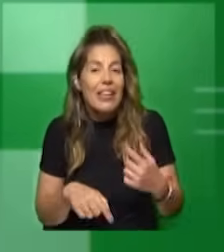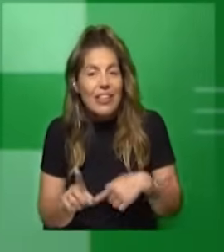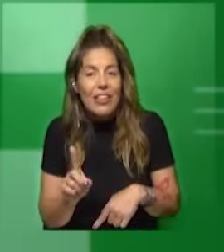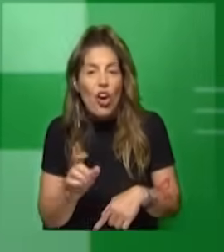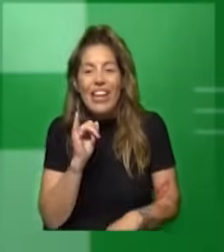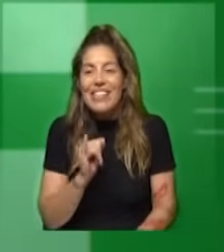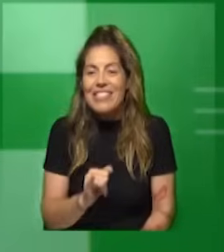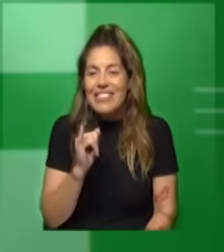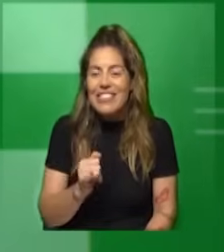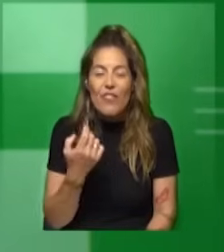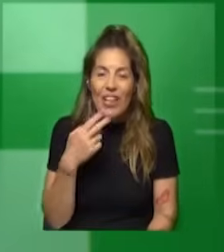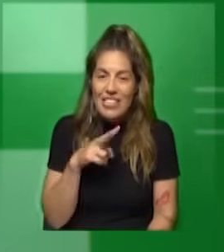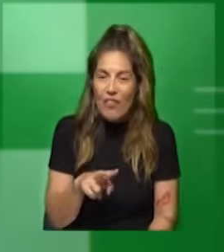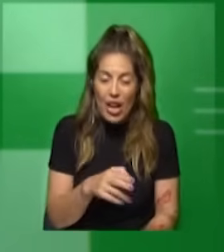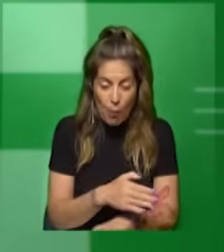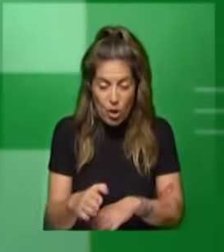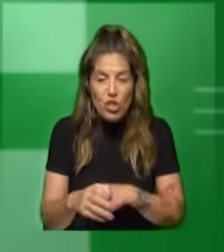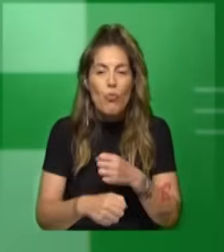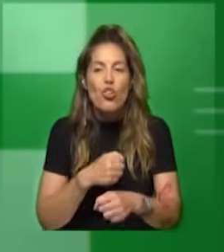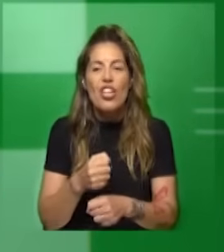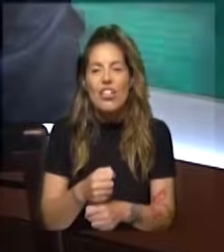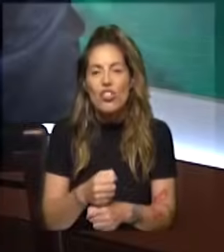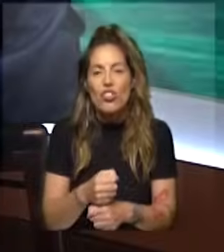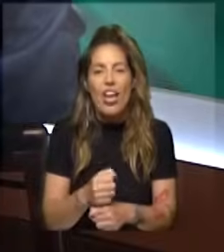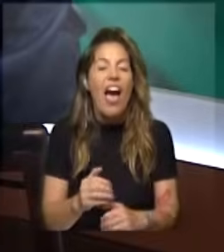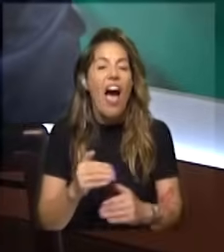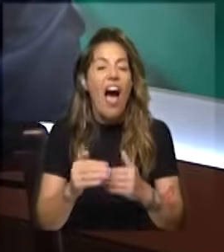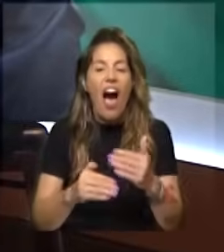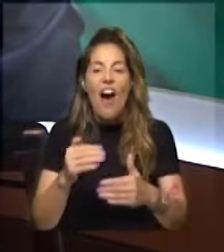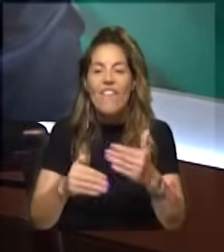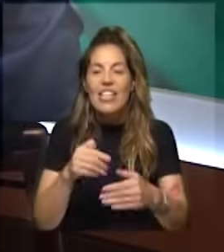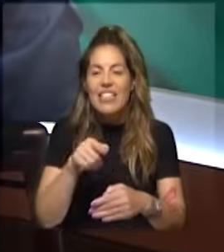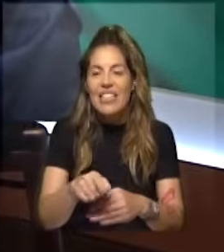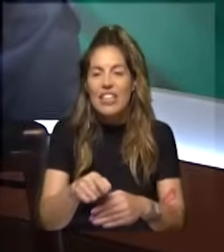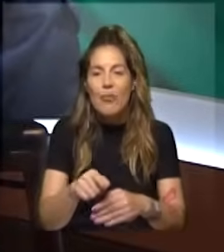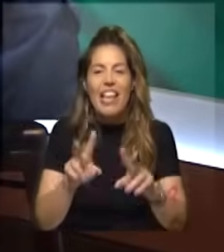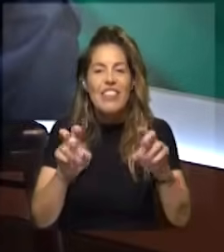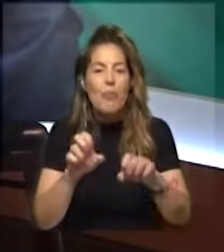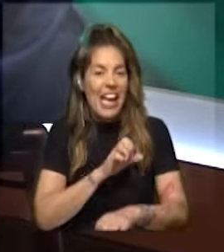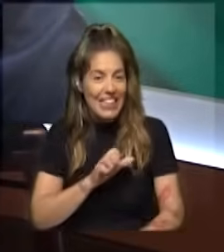Lo que sí vas a ver en los próximos años es avance en este tema a nivel estatal,